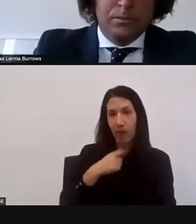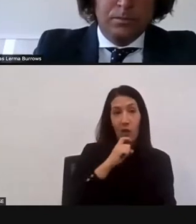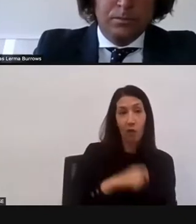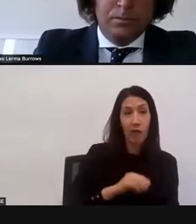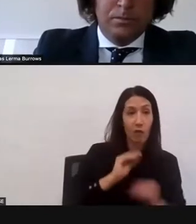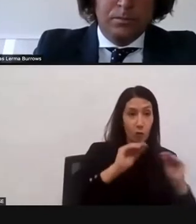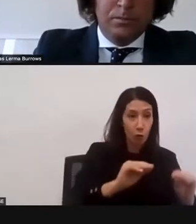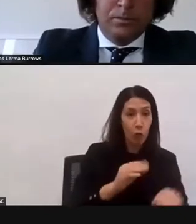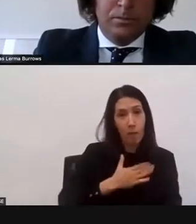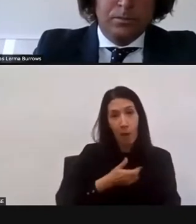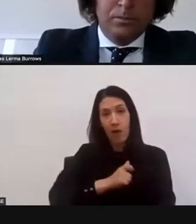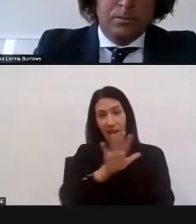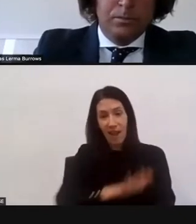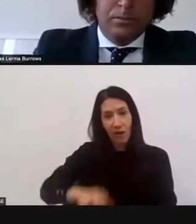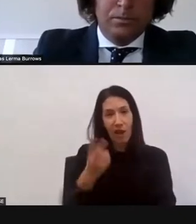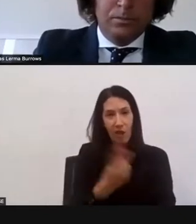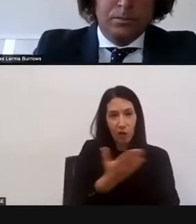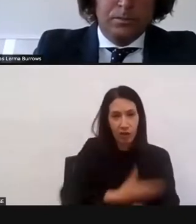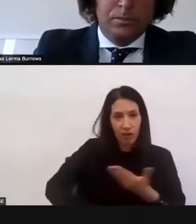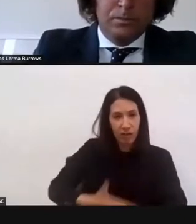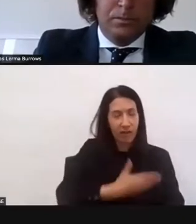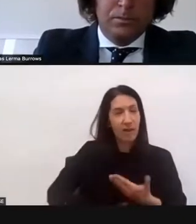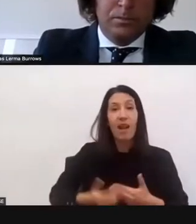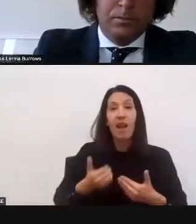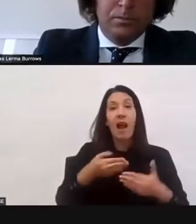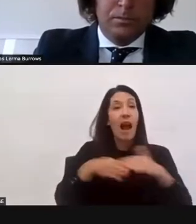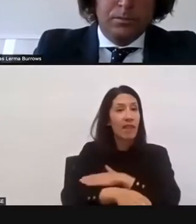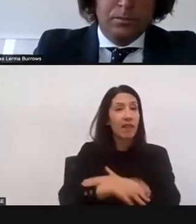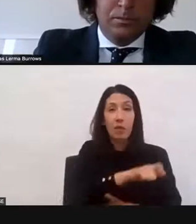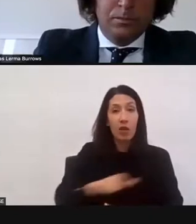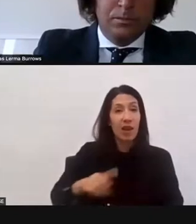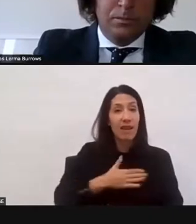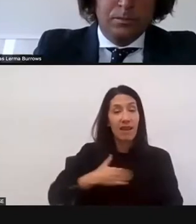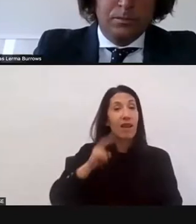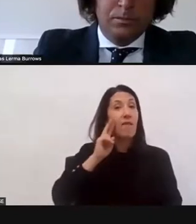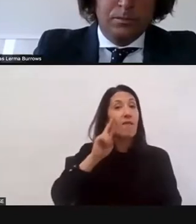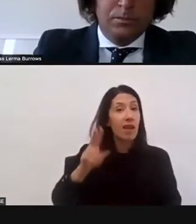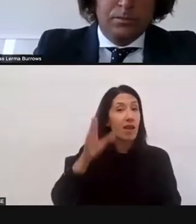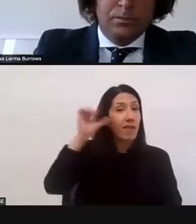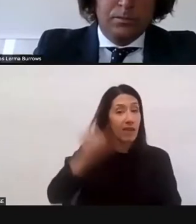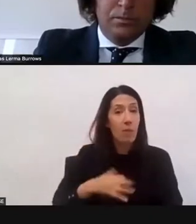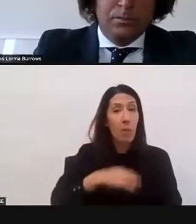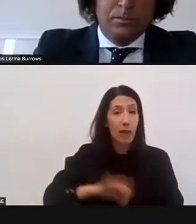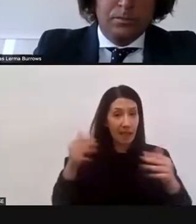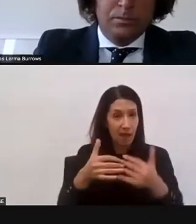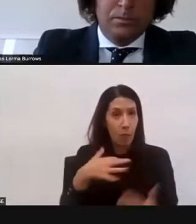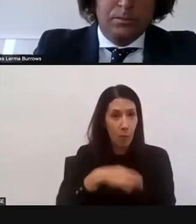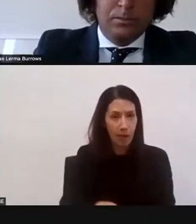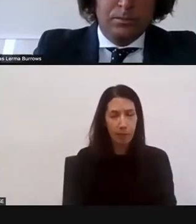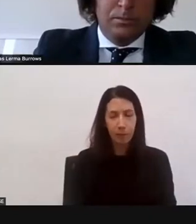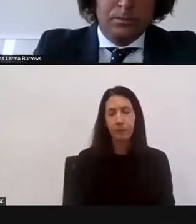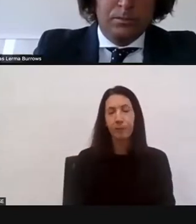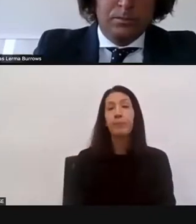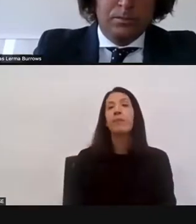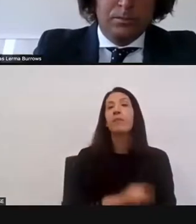y la Policía Nacional, y está accesible a todas las personas que quieran visitarla a través de Internet. Perdón. Por otro lado,